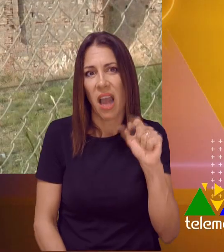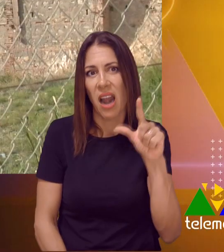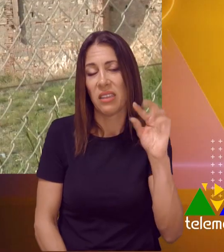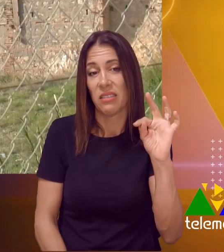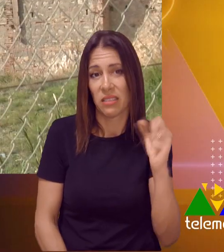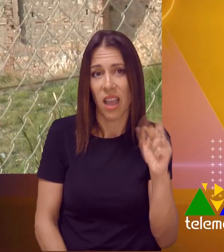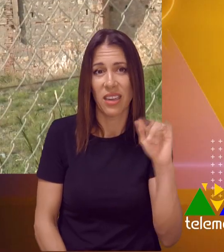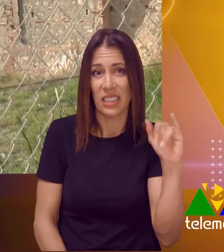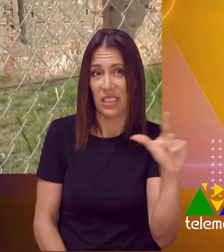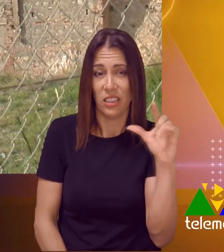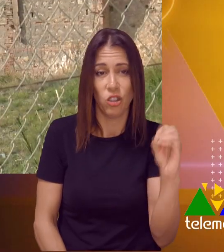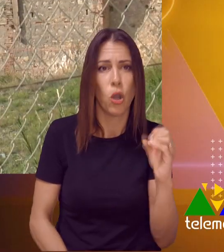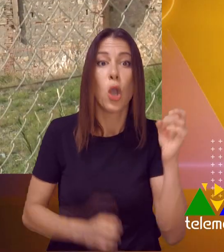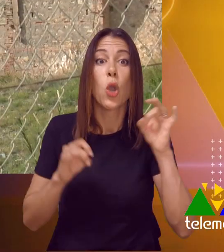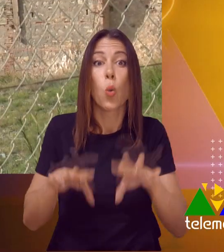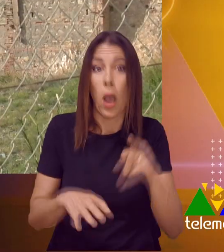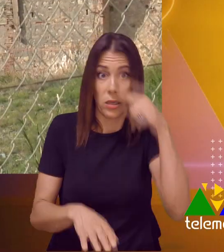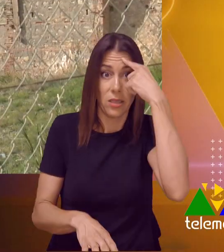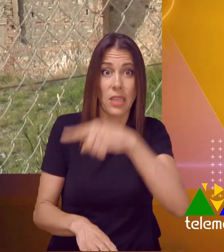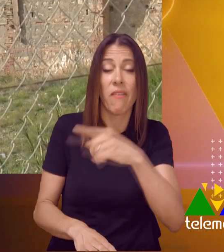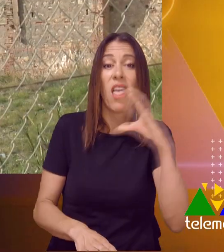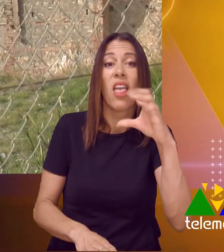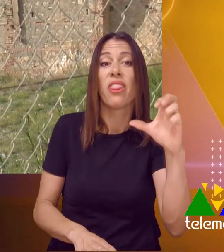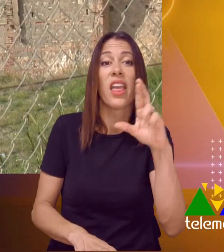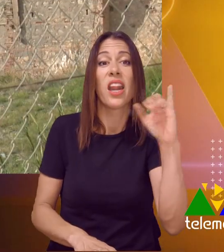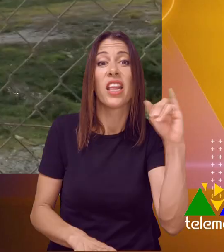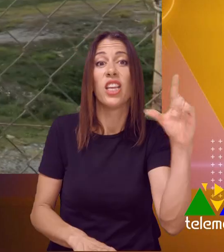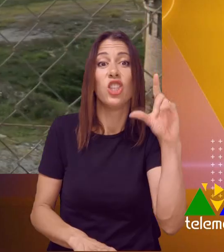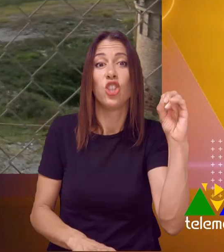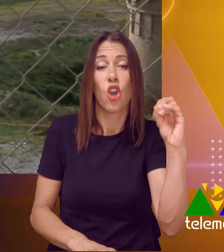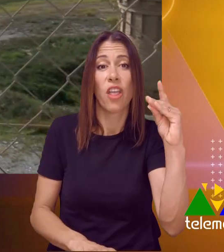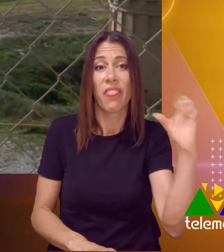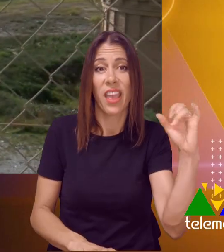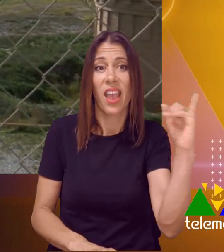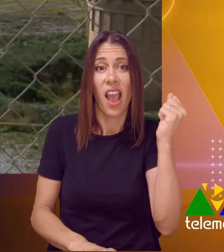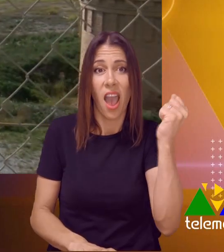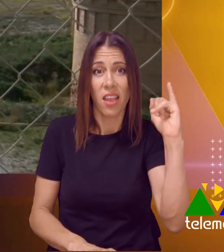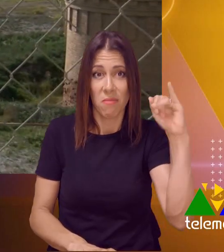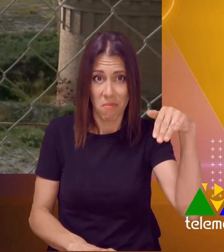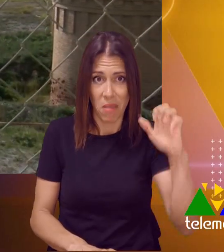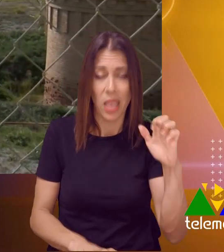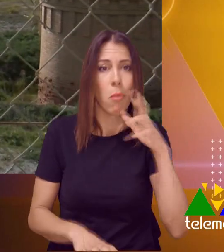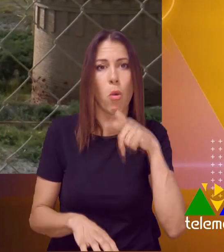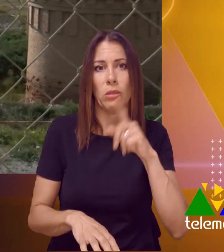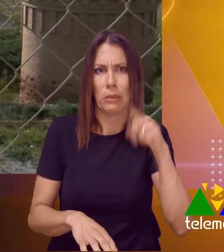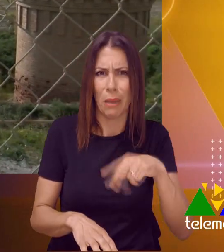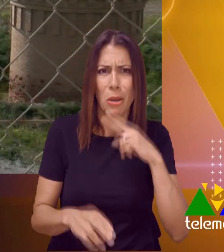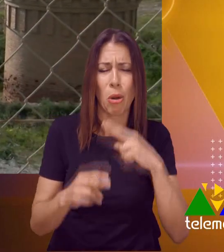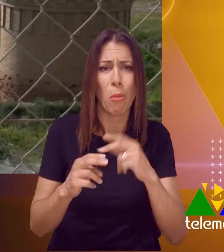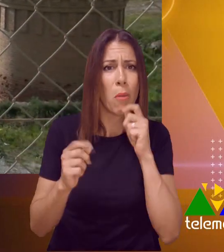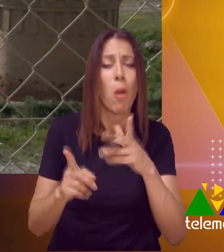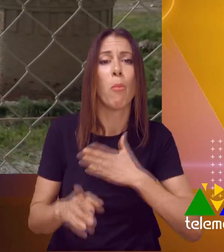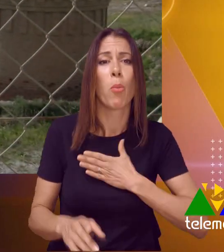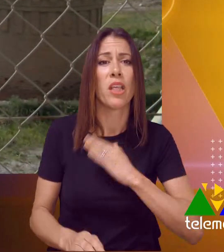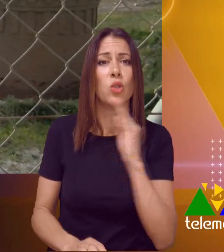Gibraltarillo, ¿no? Es igual que el cerrillo de Jaime Moreu, que también viene el nombre pues de ahí viene el nombre, era propiedad de